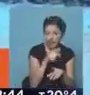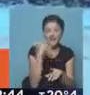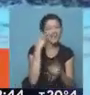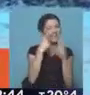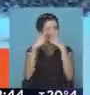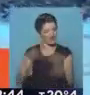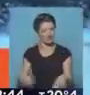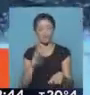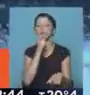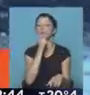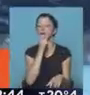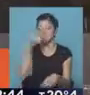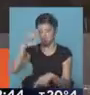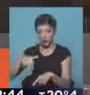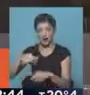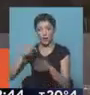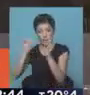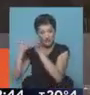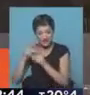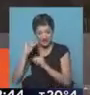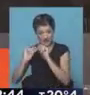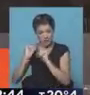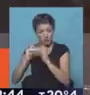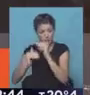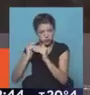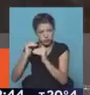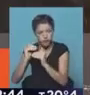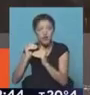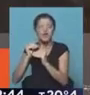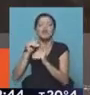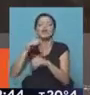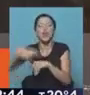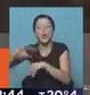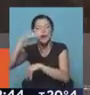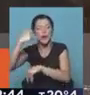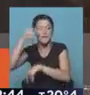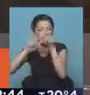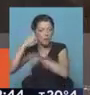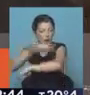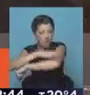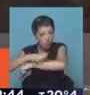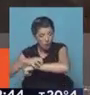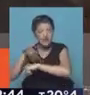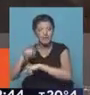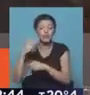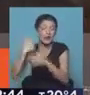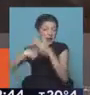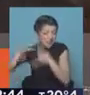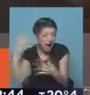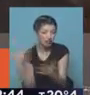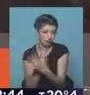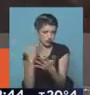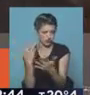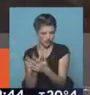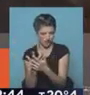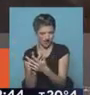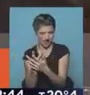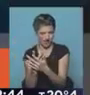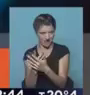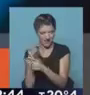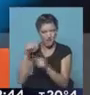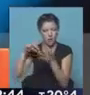países en desarrollo, y especialmente en las poblaciones pobres, más empobrecidas, más castigadas de los países en desarrollo, son los que más sufren el cambio climático, por lo que